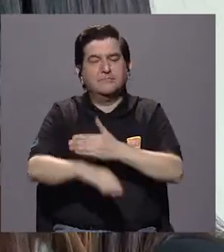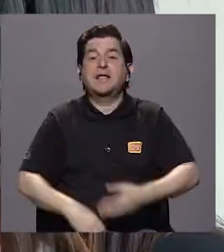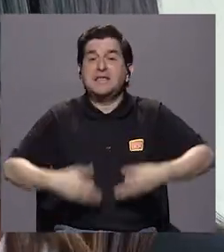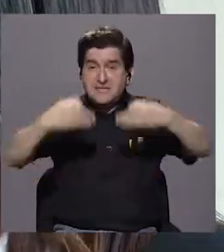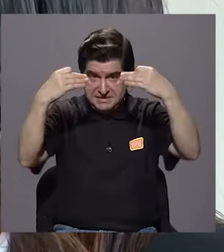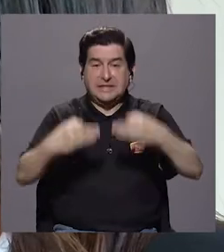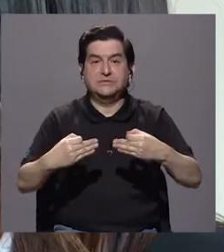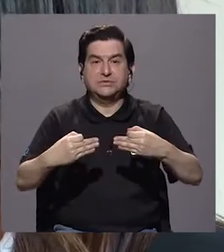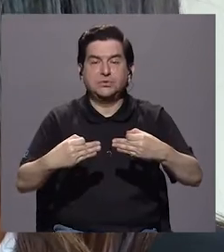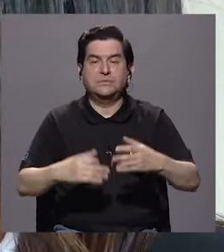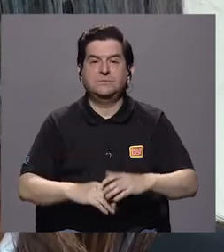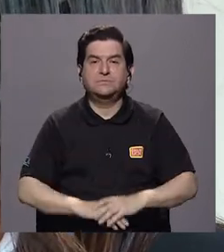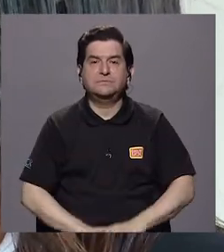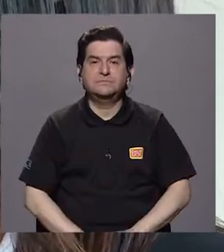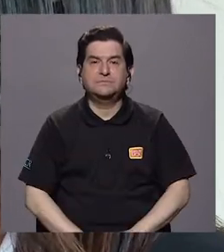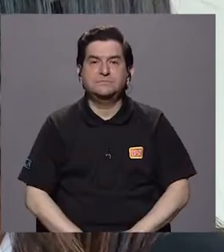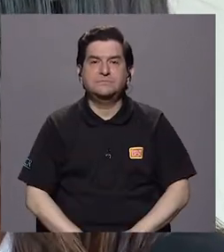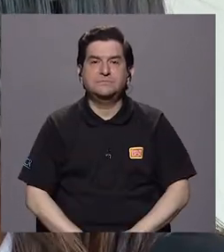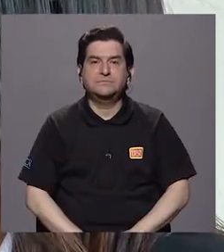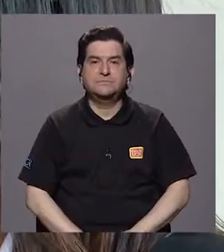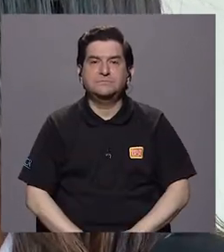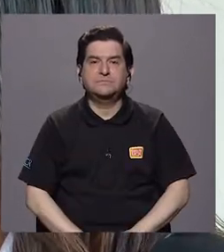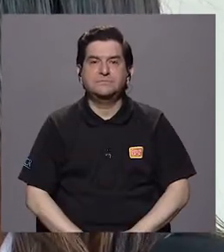decisión y